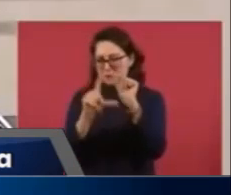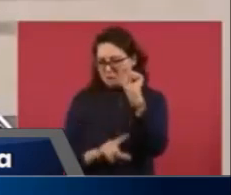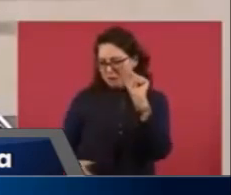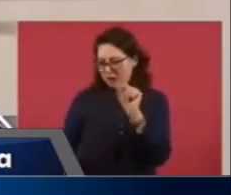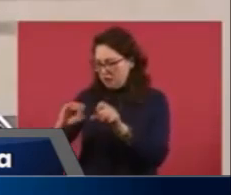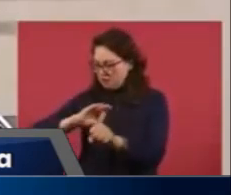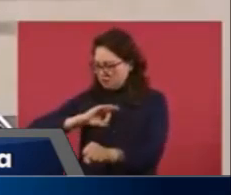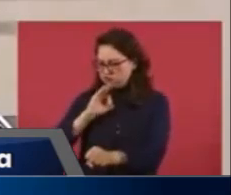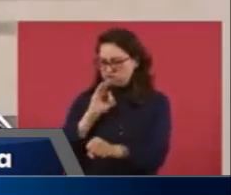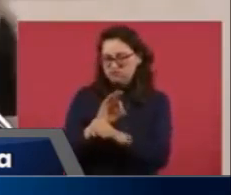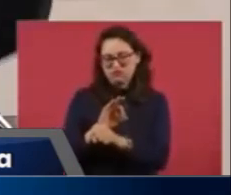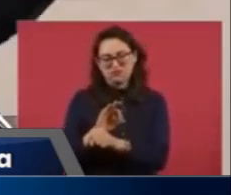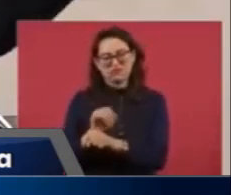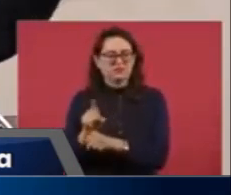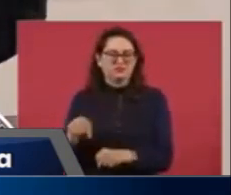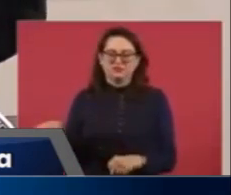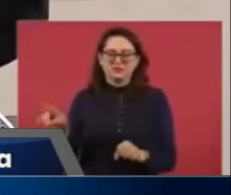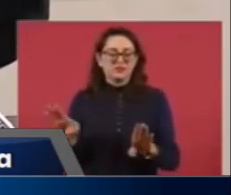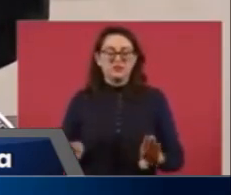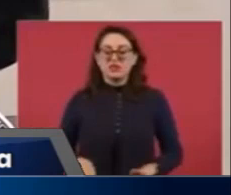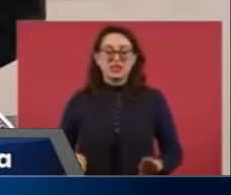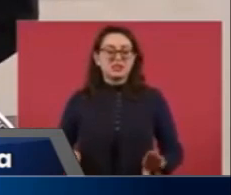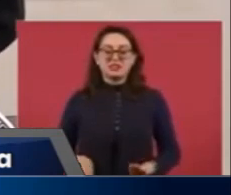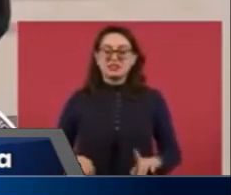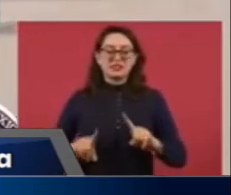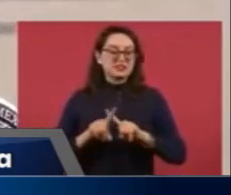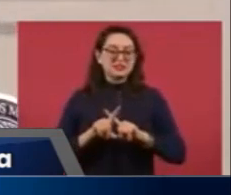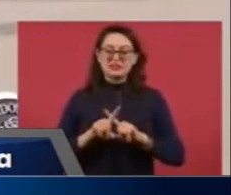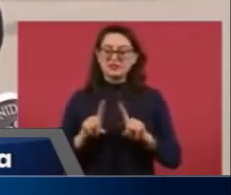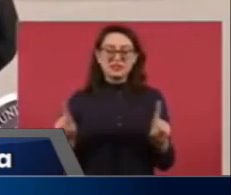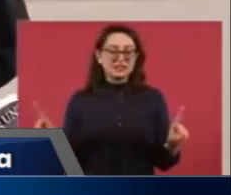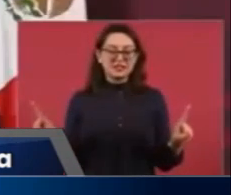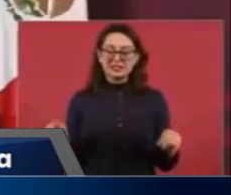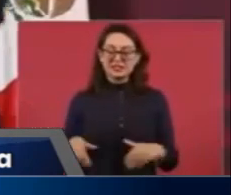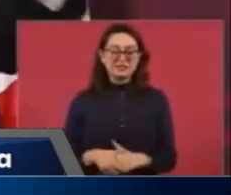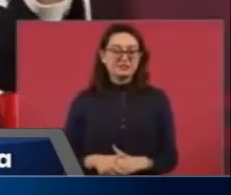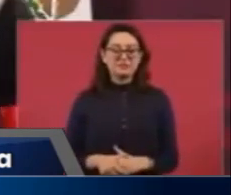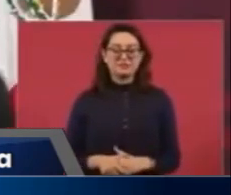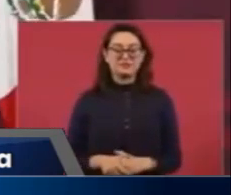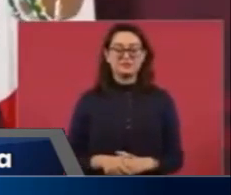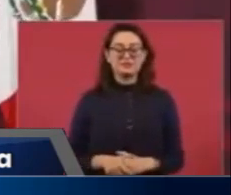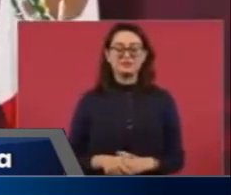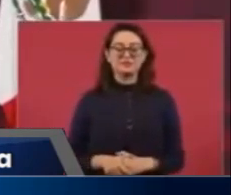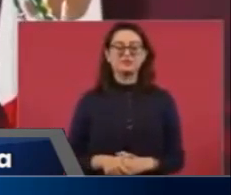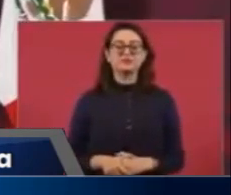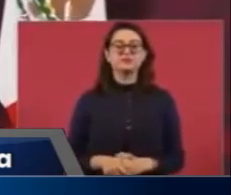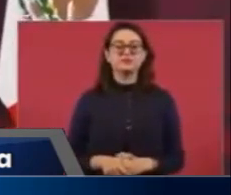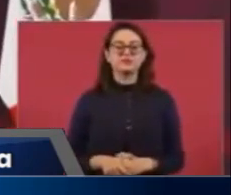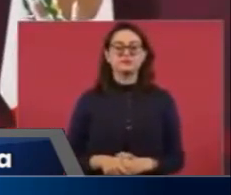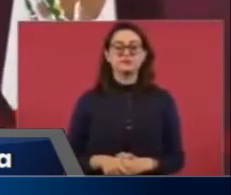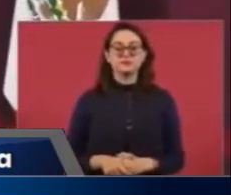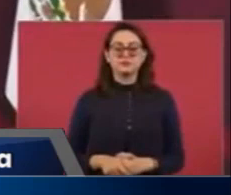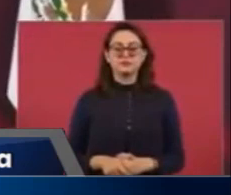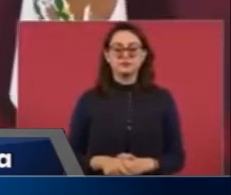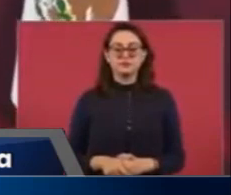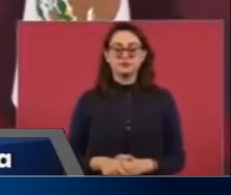dominar. Se tomaron en cuenta mis recomendaciones. Actuaron de manera muy respetuosa los gobernadores, las gobernadoras, y se portaron muy bien los